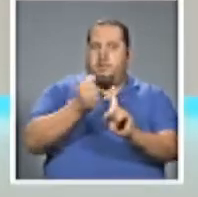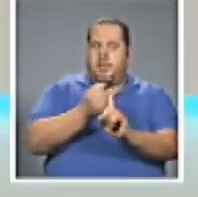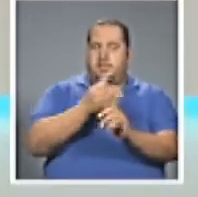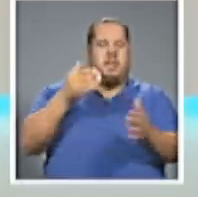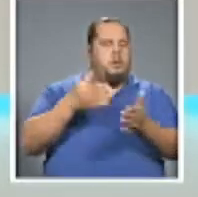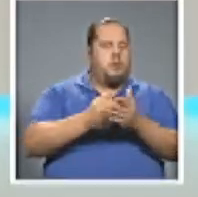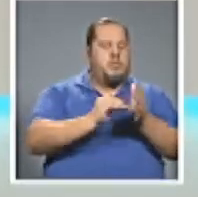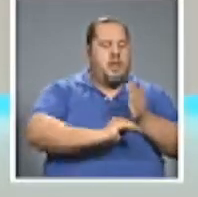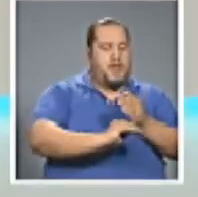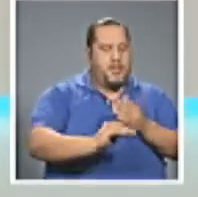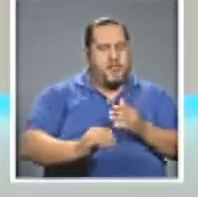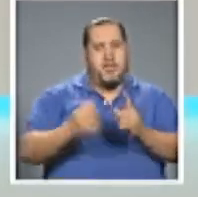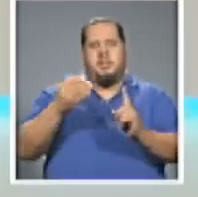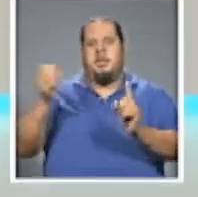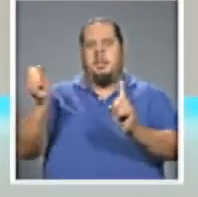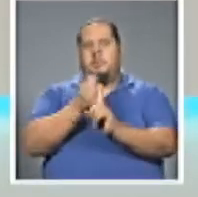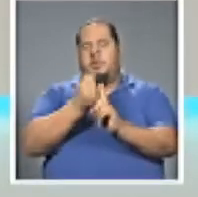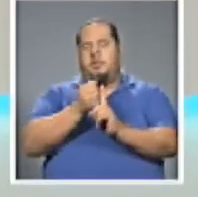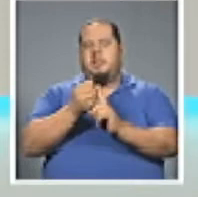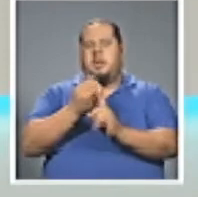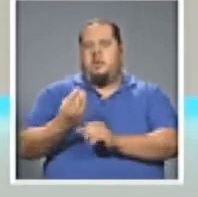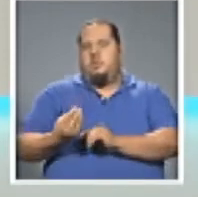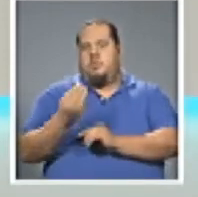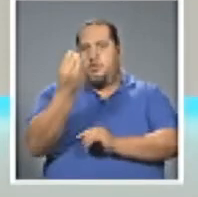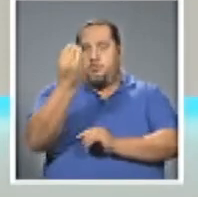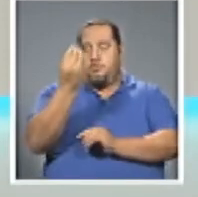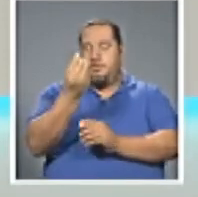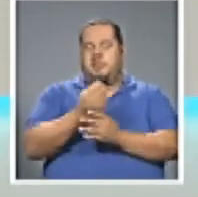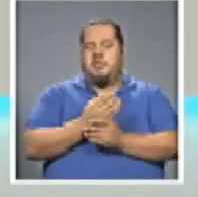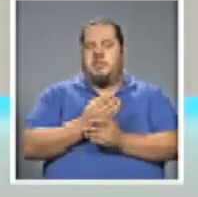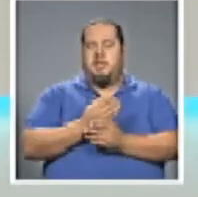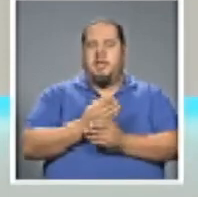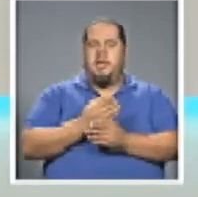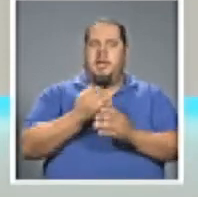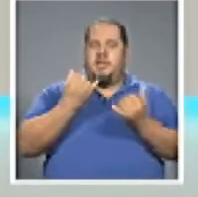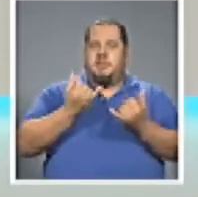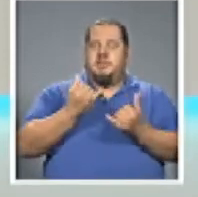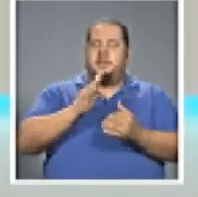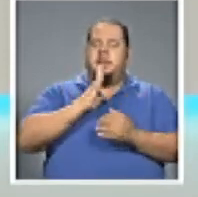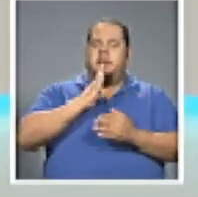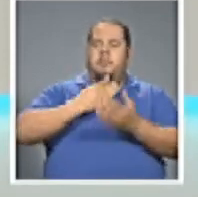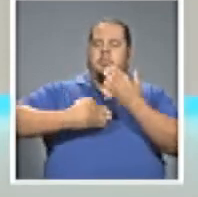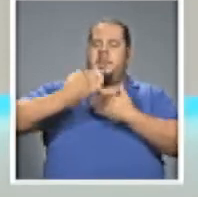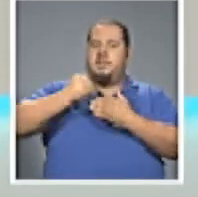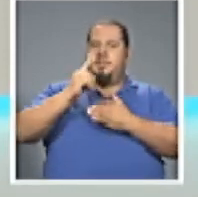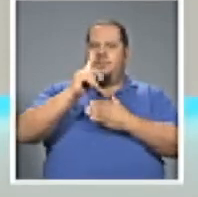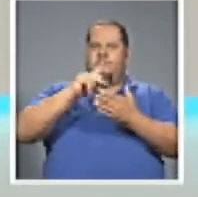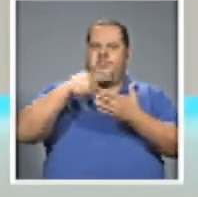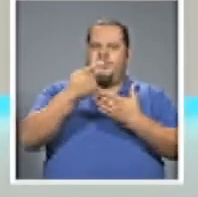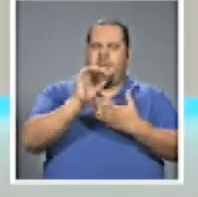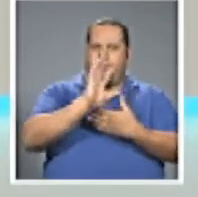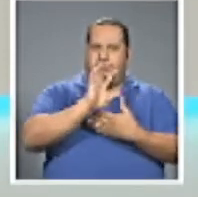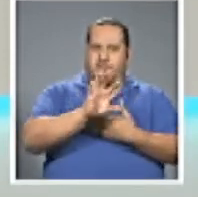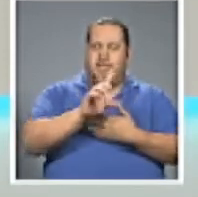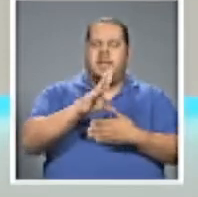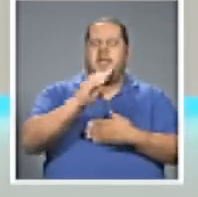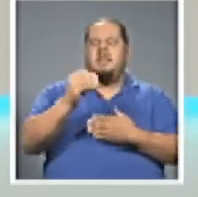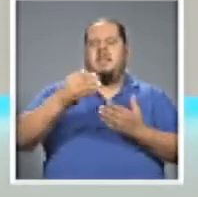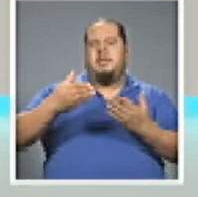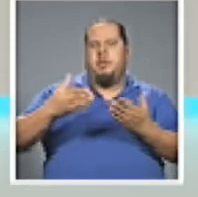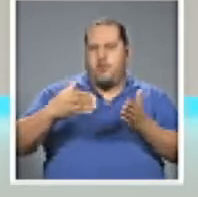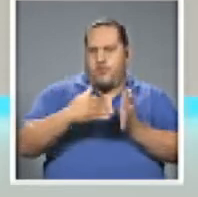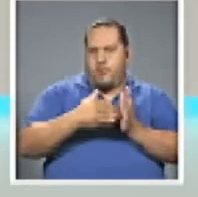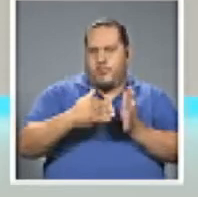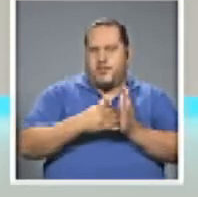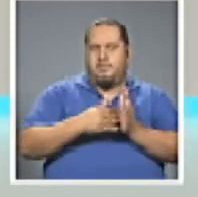adolescencia. Ya lo habíamos hablado acá en determinado en uno de sus programas, y ahí nuevamente es